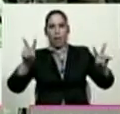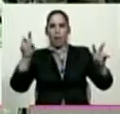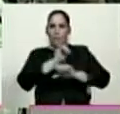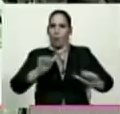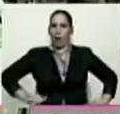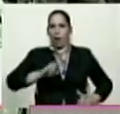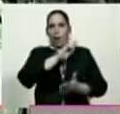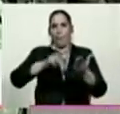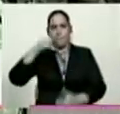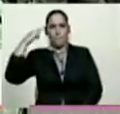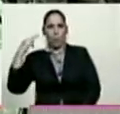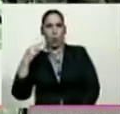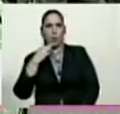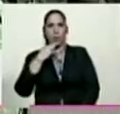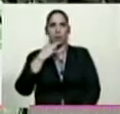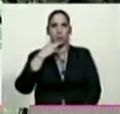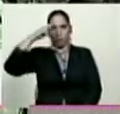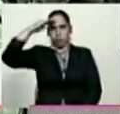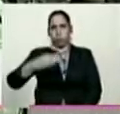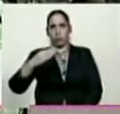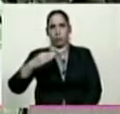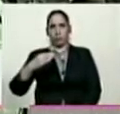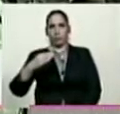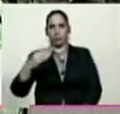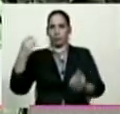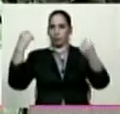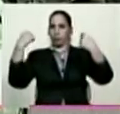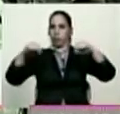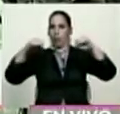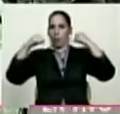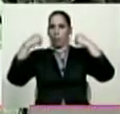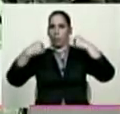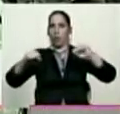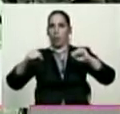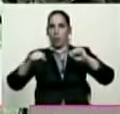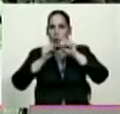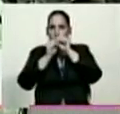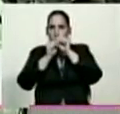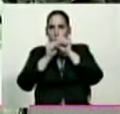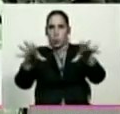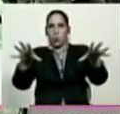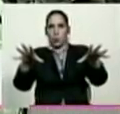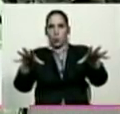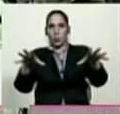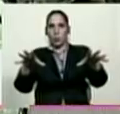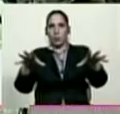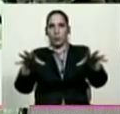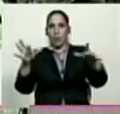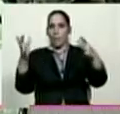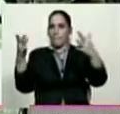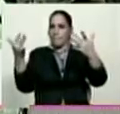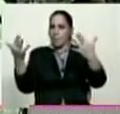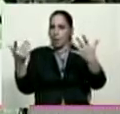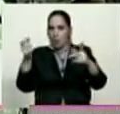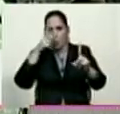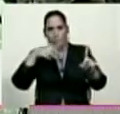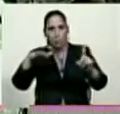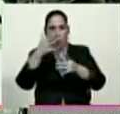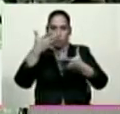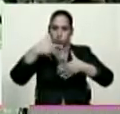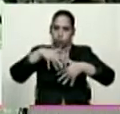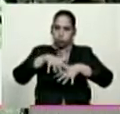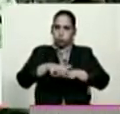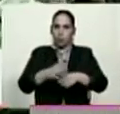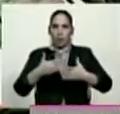Armada Nacional Bolivariana preparada, desplegada, de mano del pueblo, garantizando la